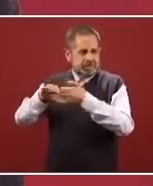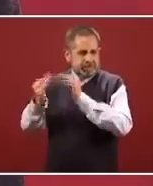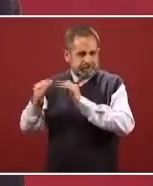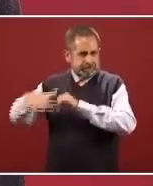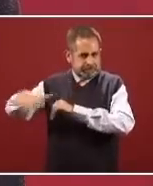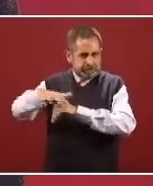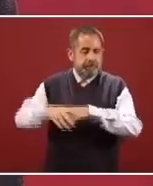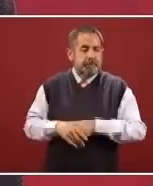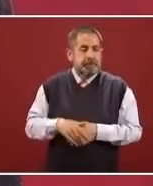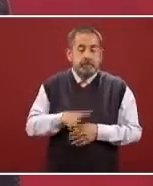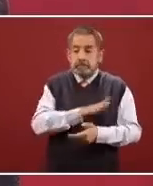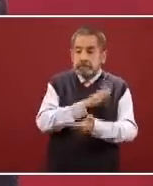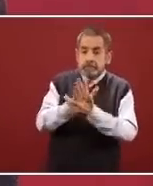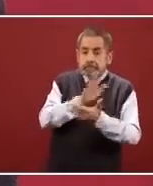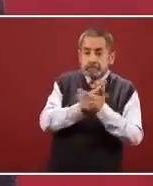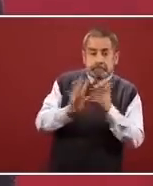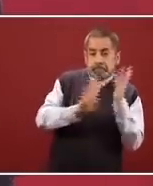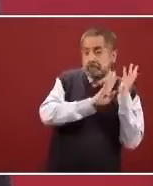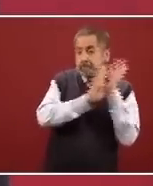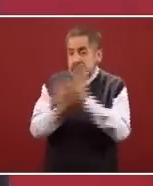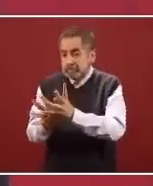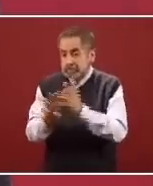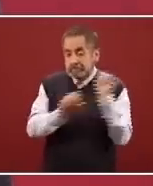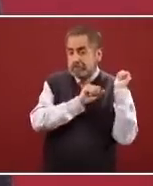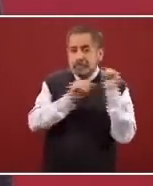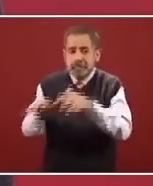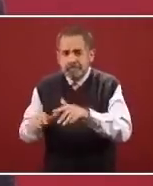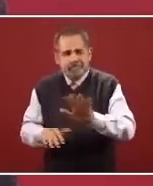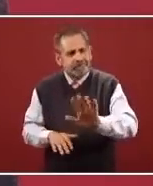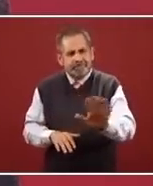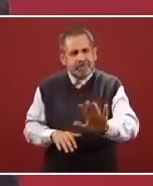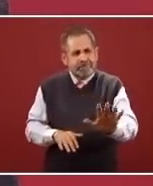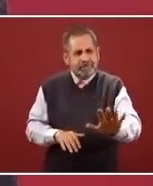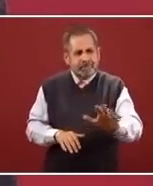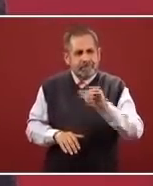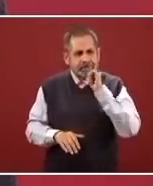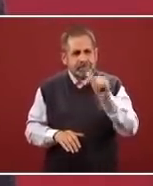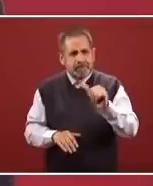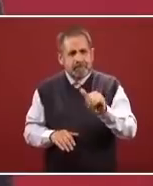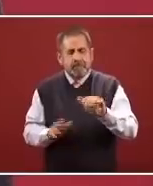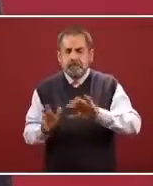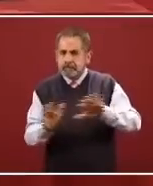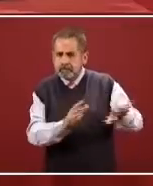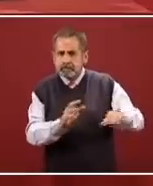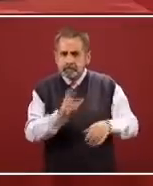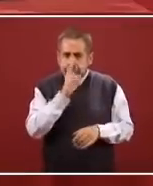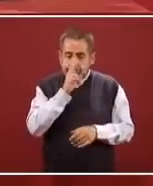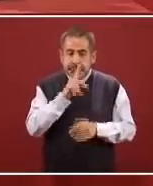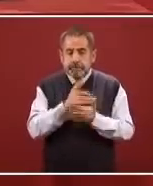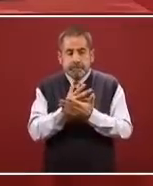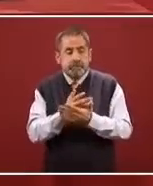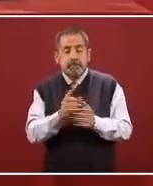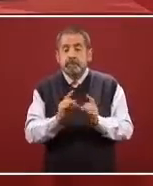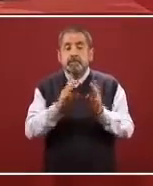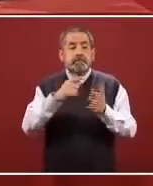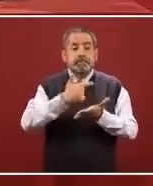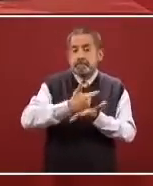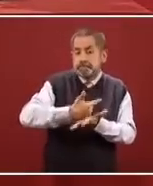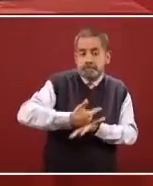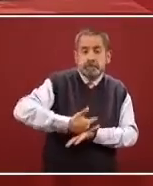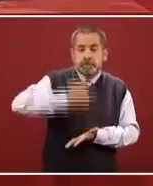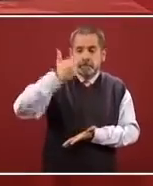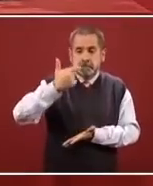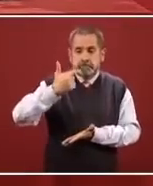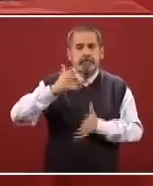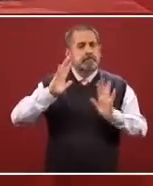libres para que los pacientes graves lleguen adecuadamente, sean atendidos, no saturen